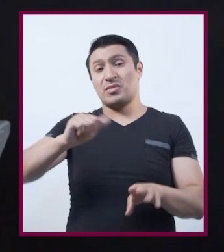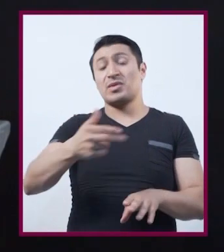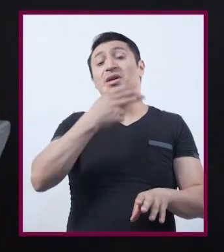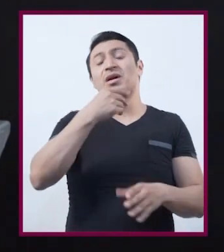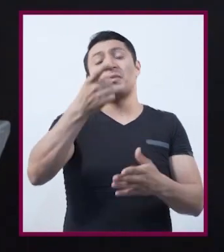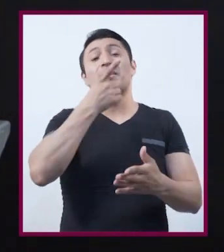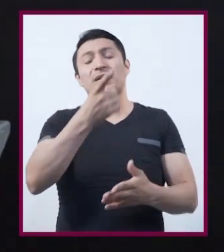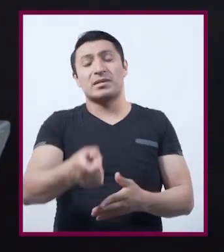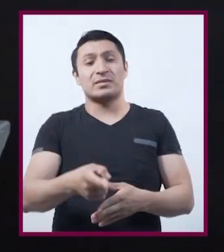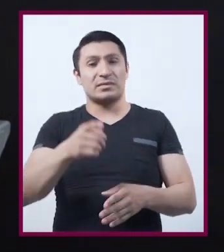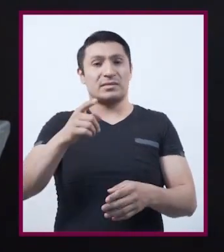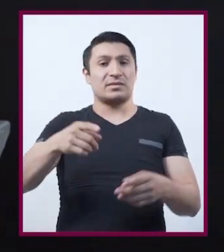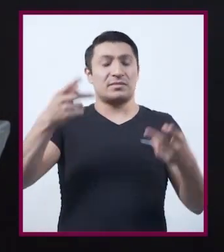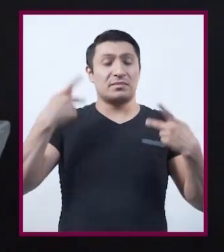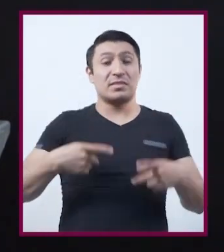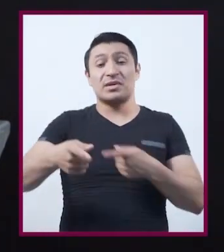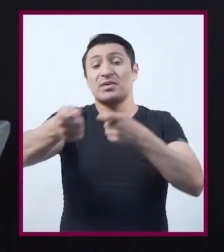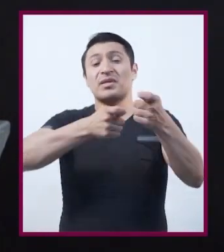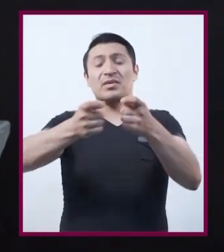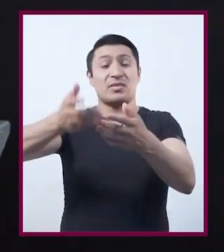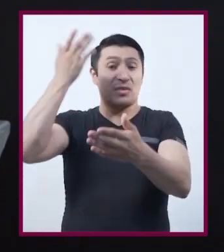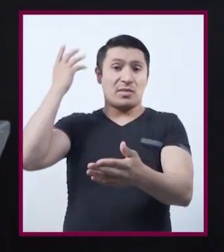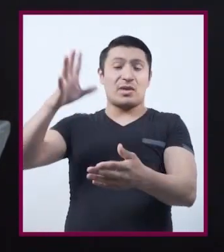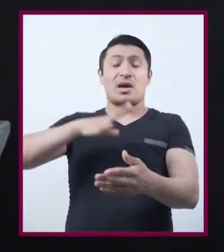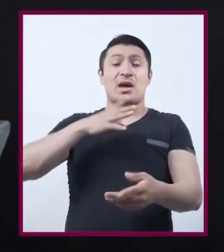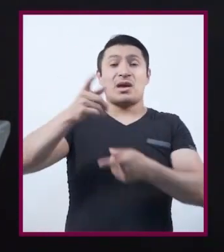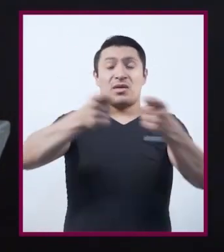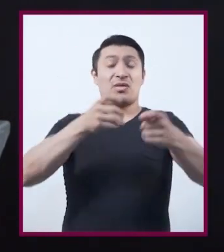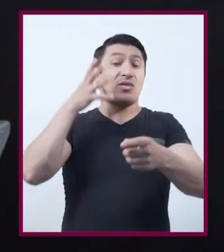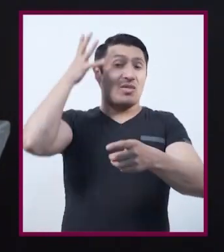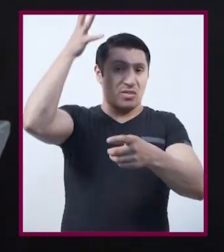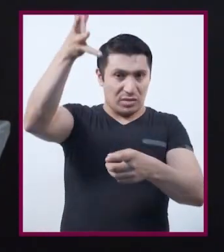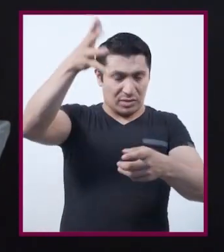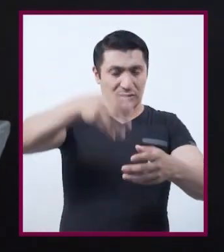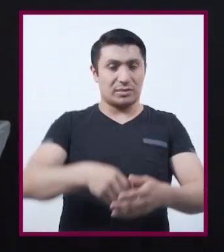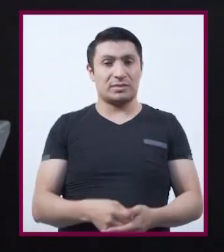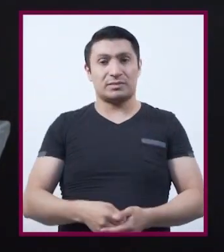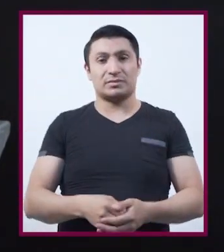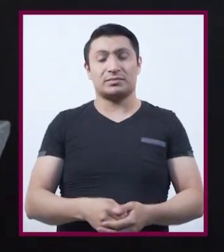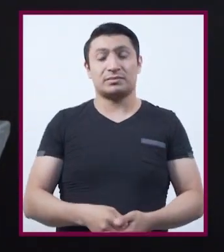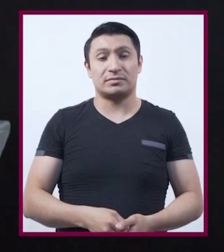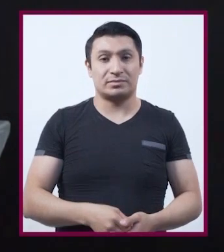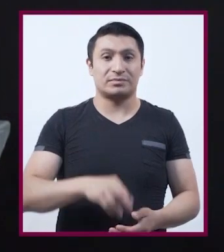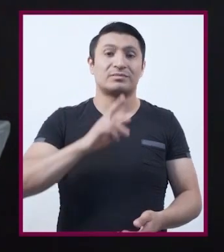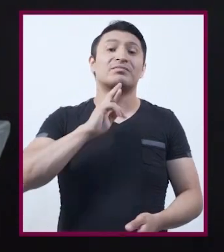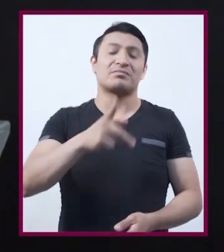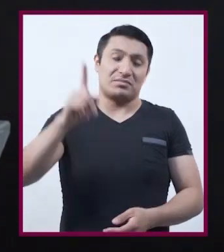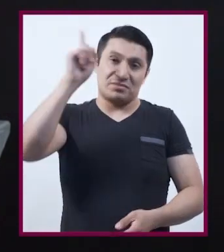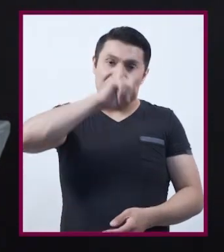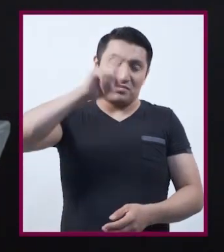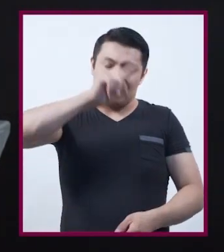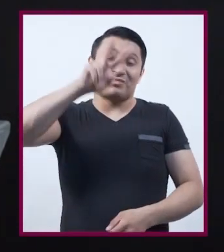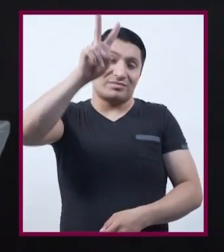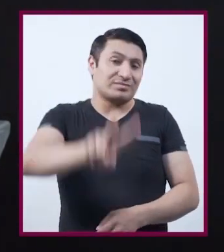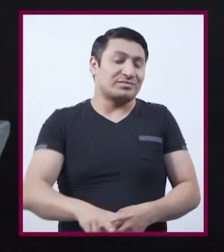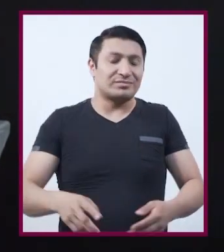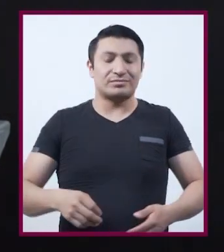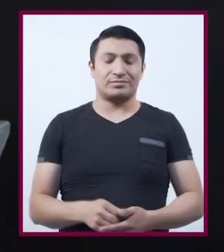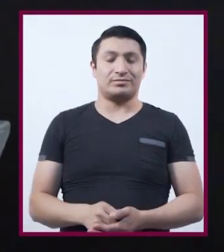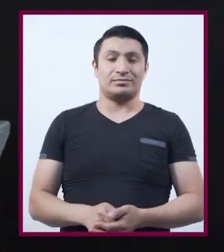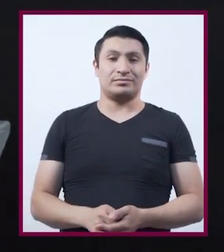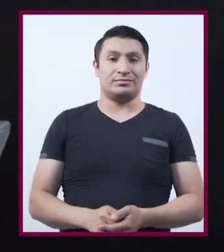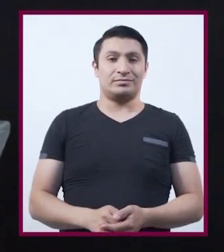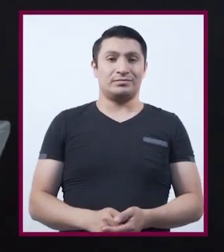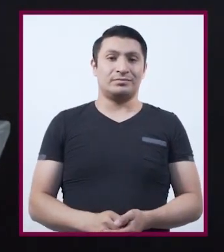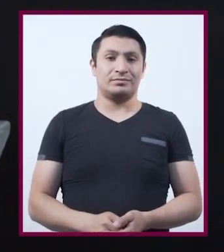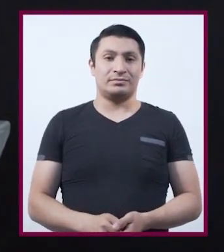La mayoría queremos un mundo más justo, ¿no es cierto? Con crecimiento económico e igualdad social para todos y todas. ¿Qué